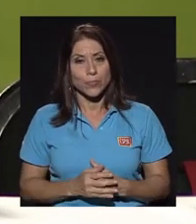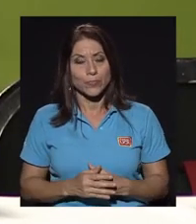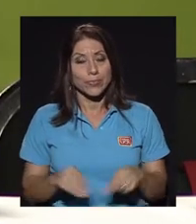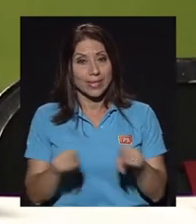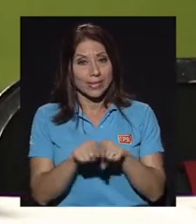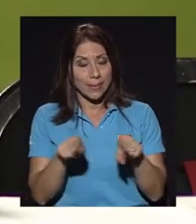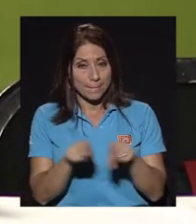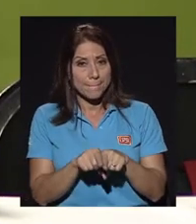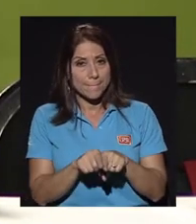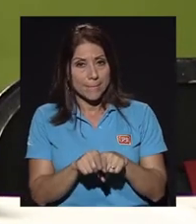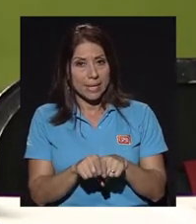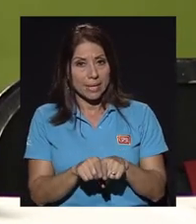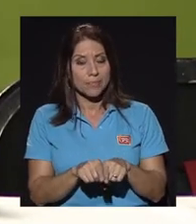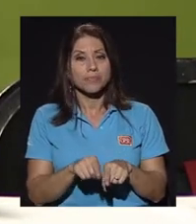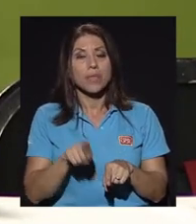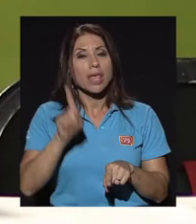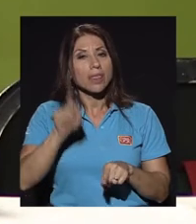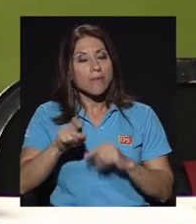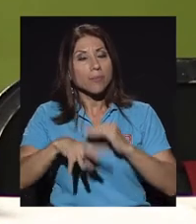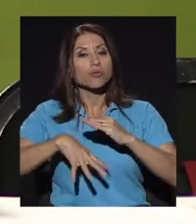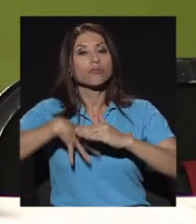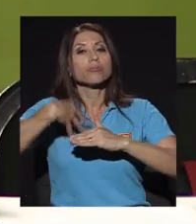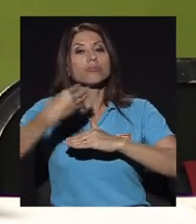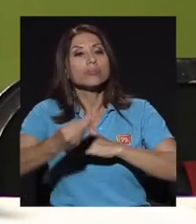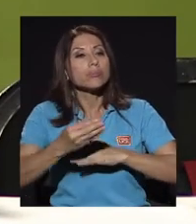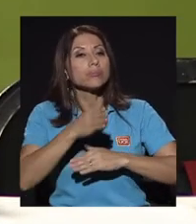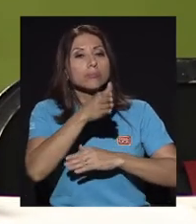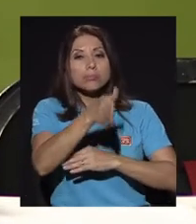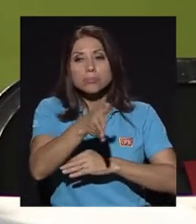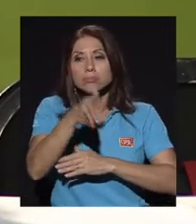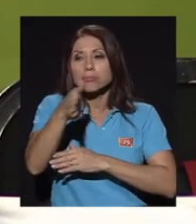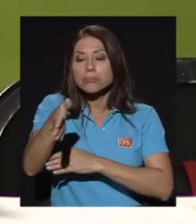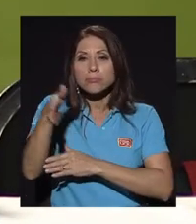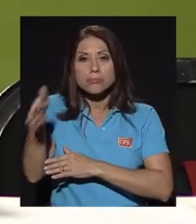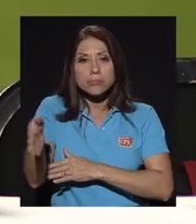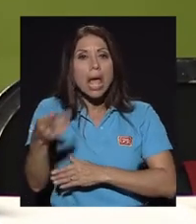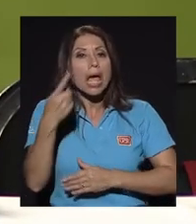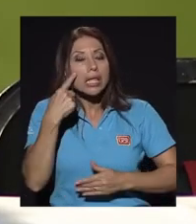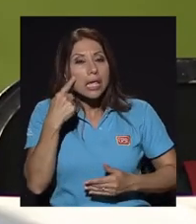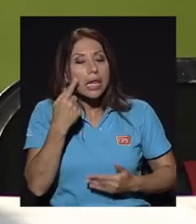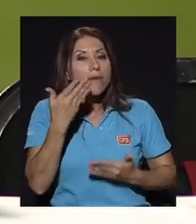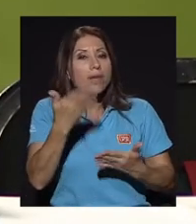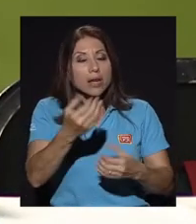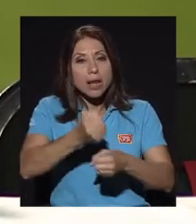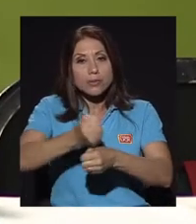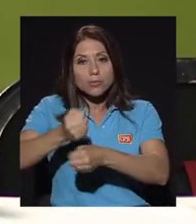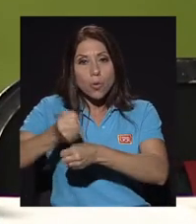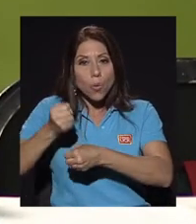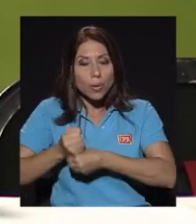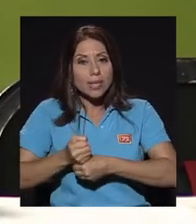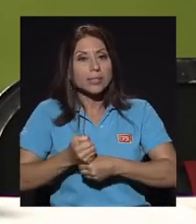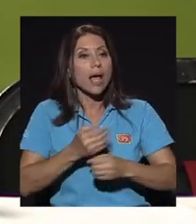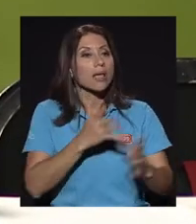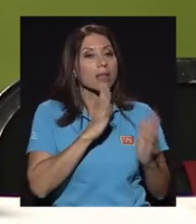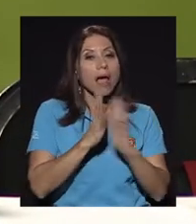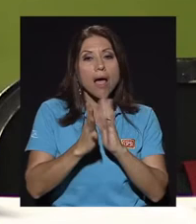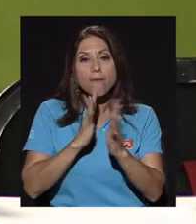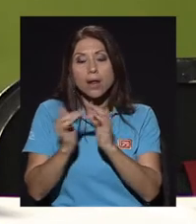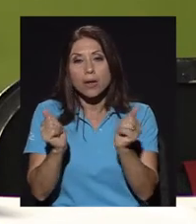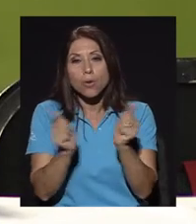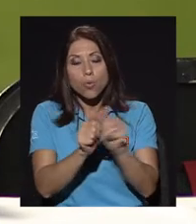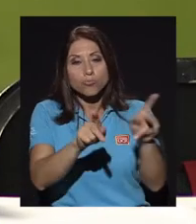ahí también hay que estar yendo al campo, entonces hay que ir a ver las obras, hay que ir a ver con las